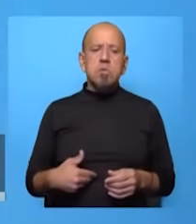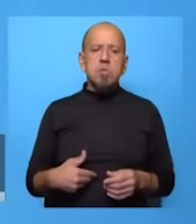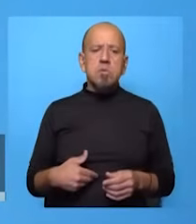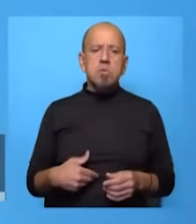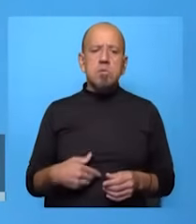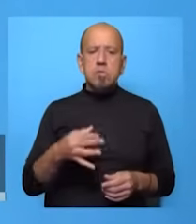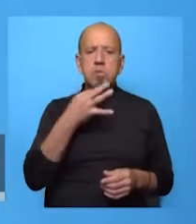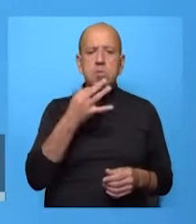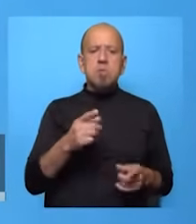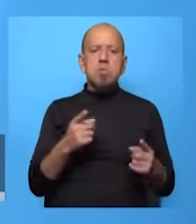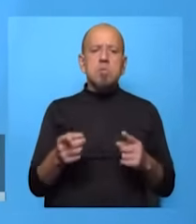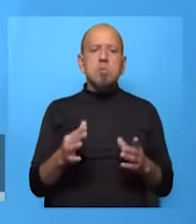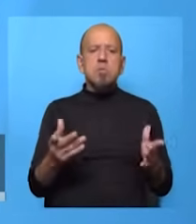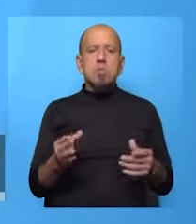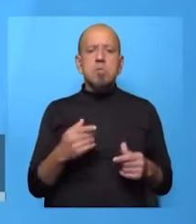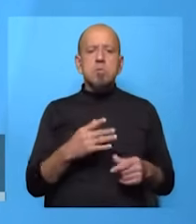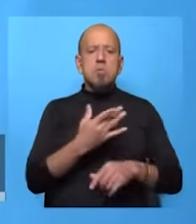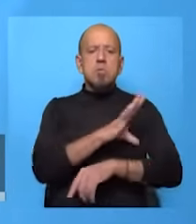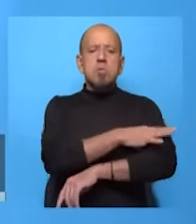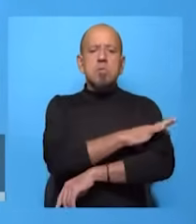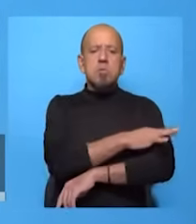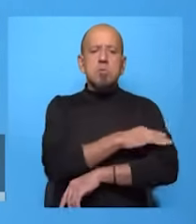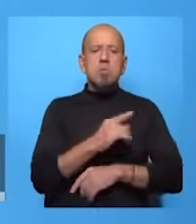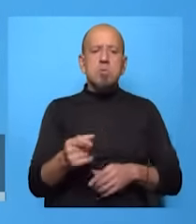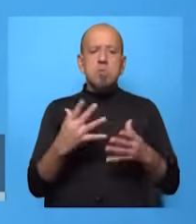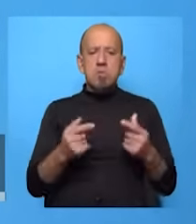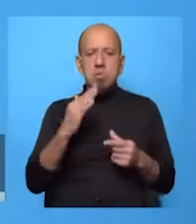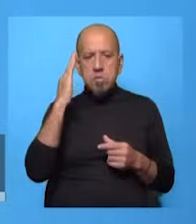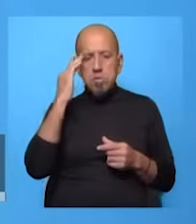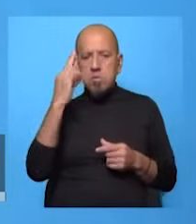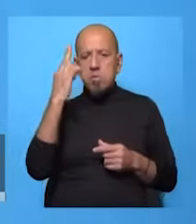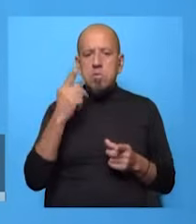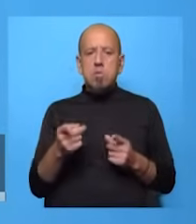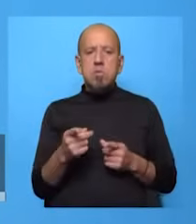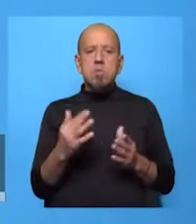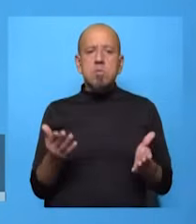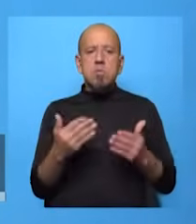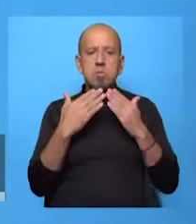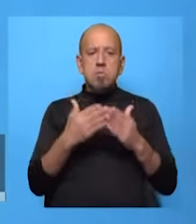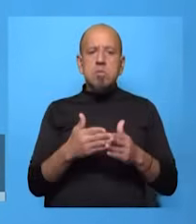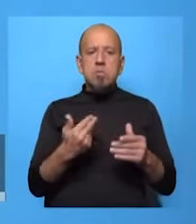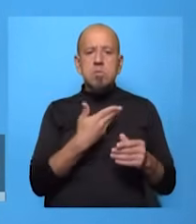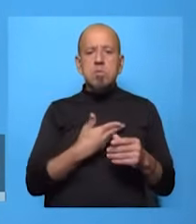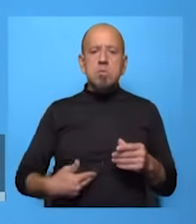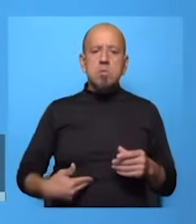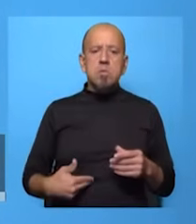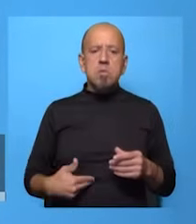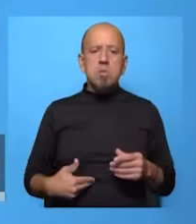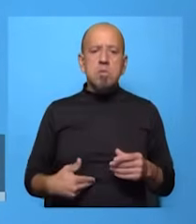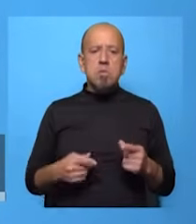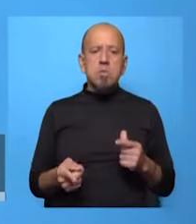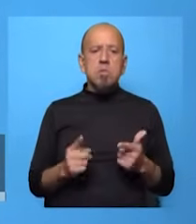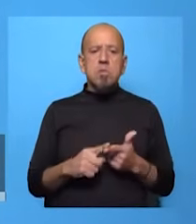eh yamandu fue muy claro si queres saber cómo está el Uruguay preguntale a una maestra cómo está